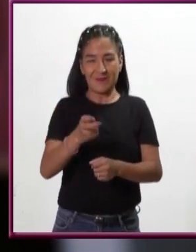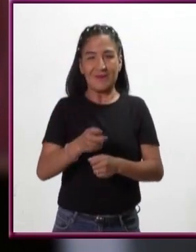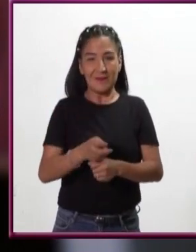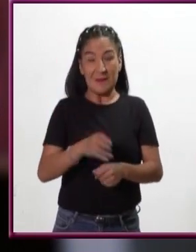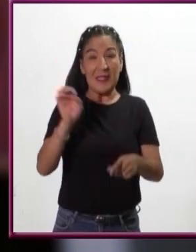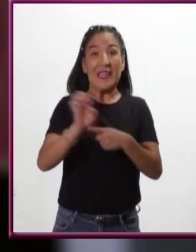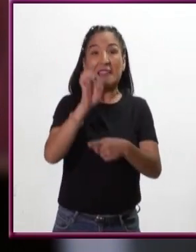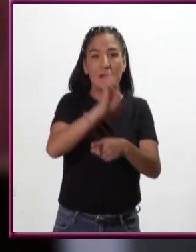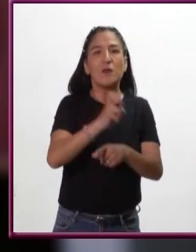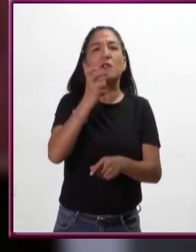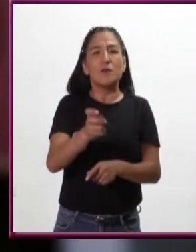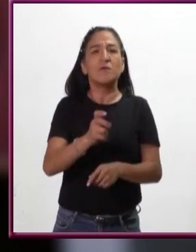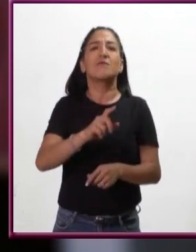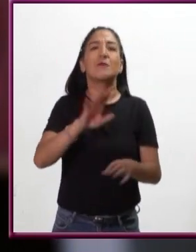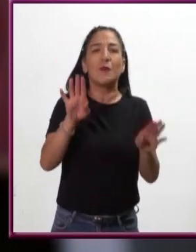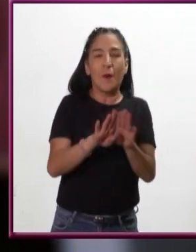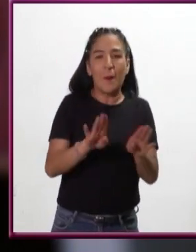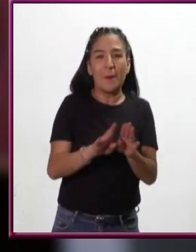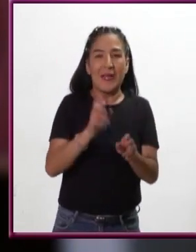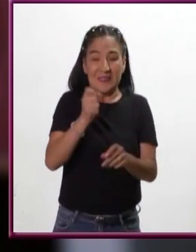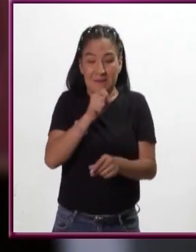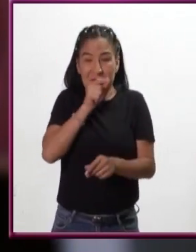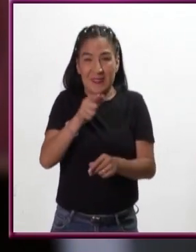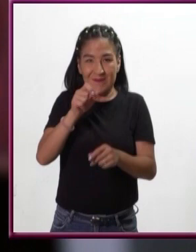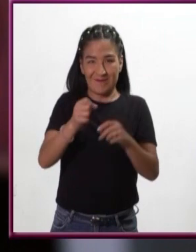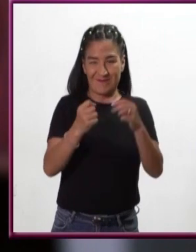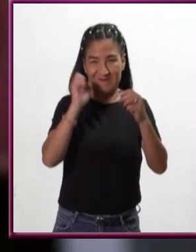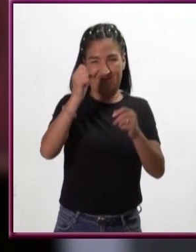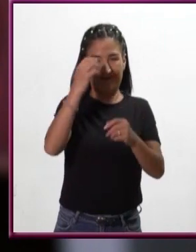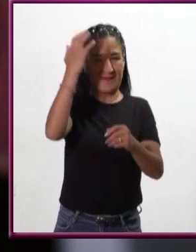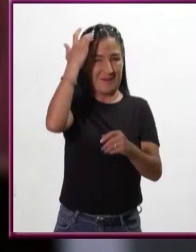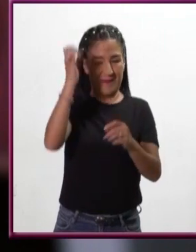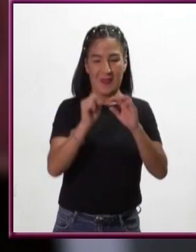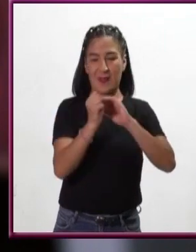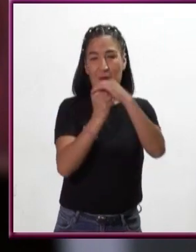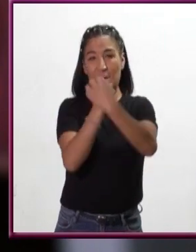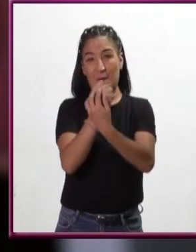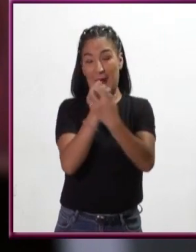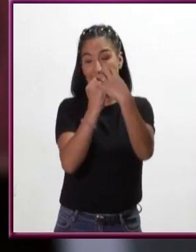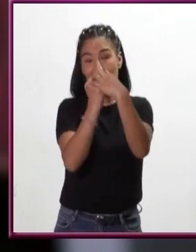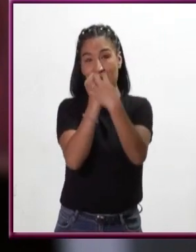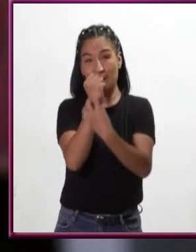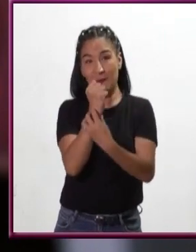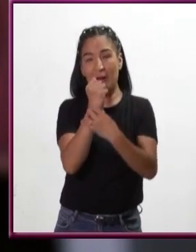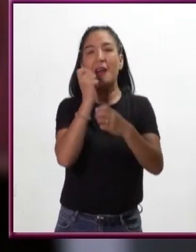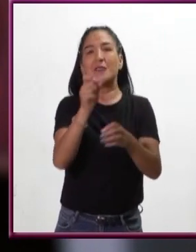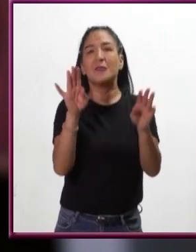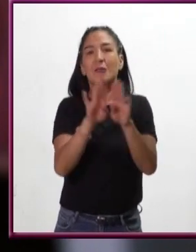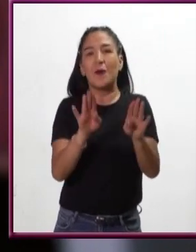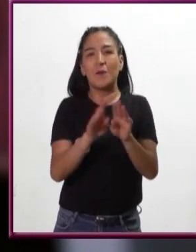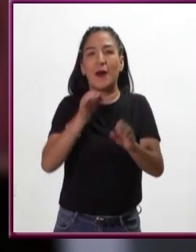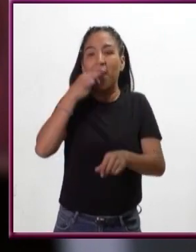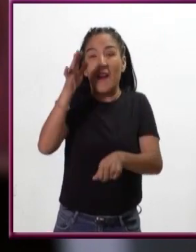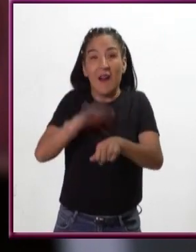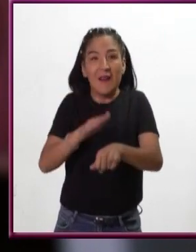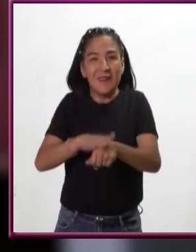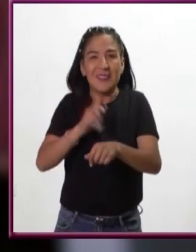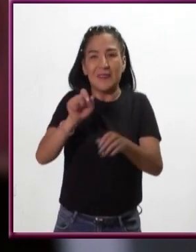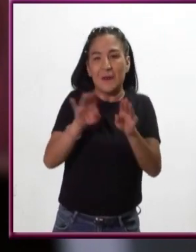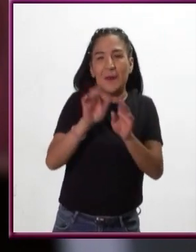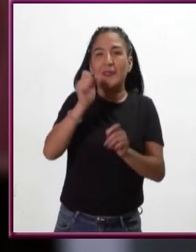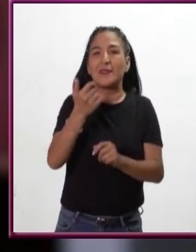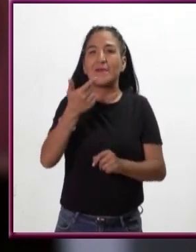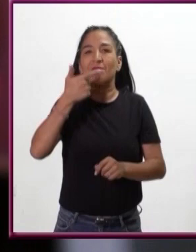piriforme. Entonces, esto hace que haya en ese pedacito del cerebro una gran cantidad de conexiones sinápticas. No podemos